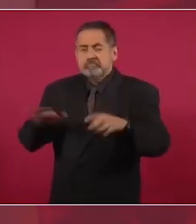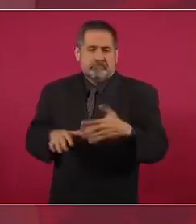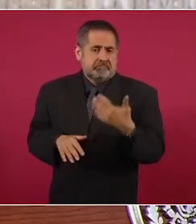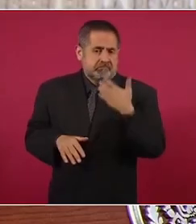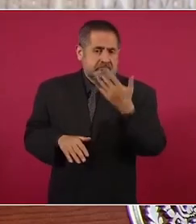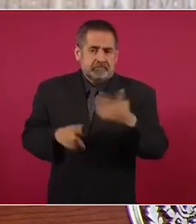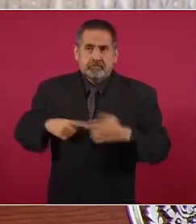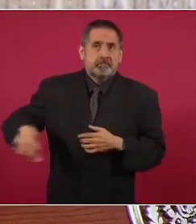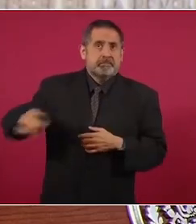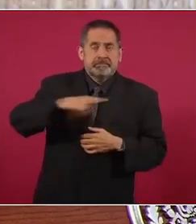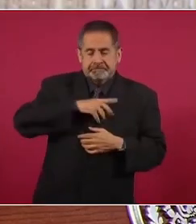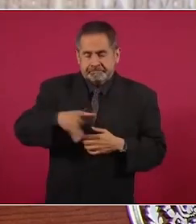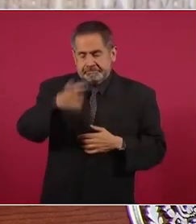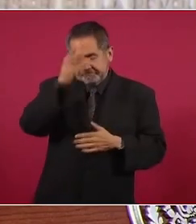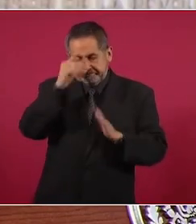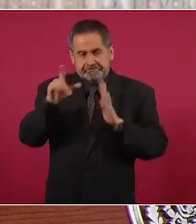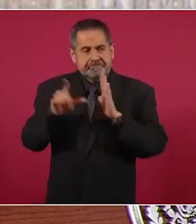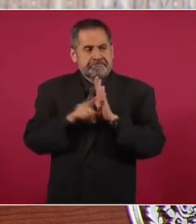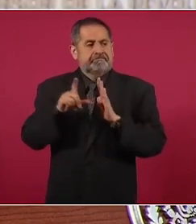aleccionador.